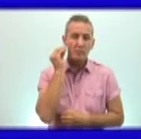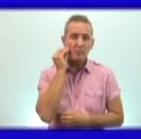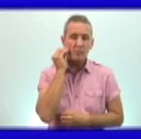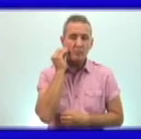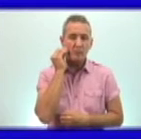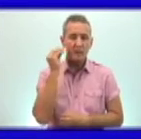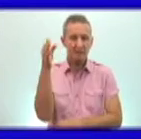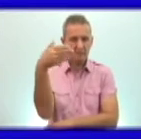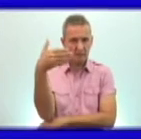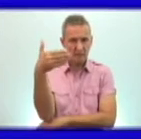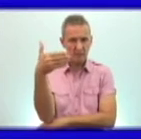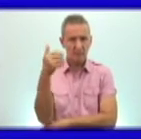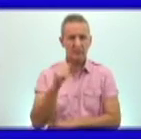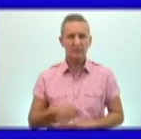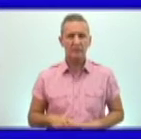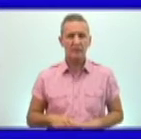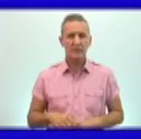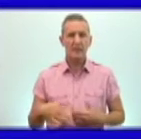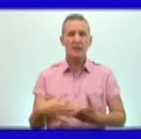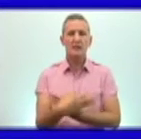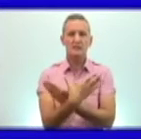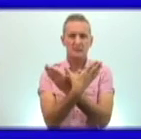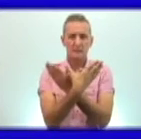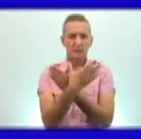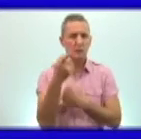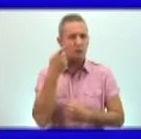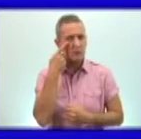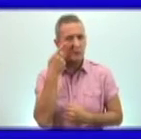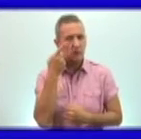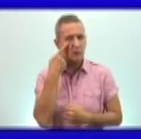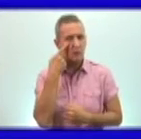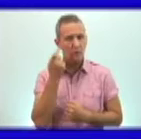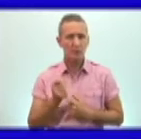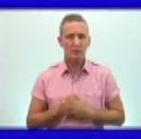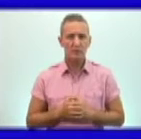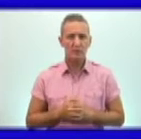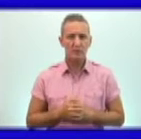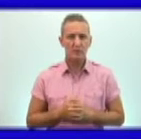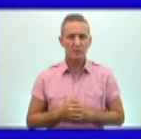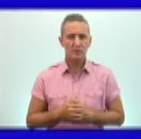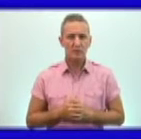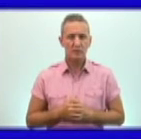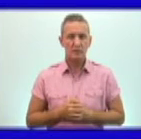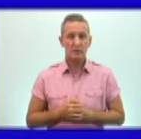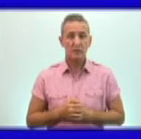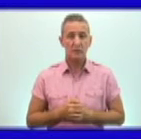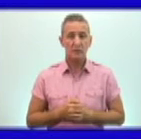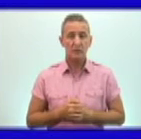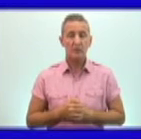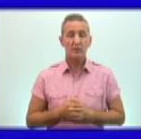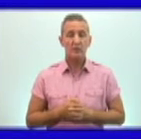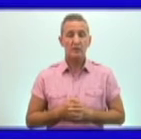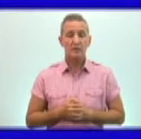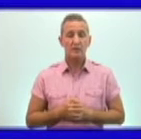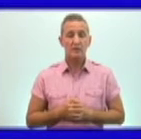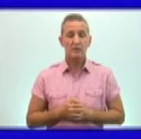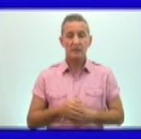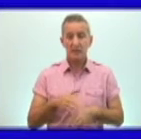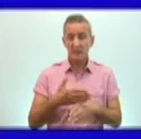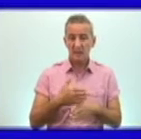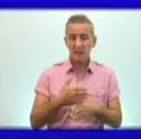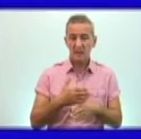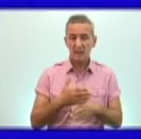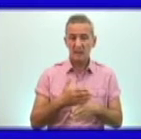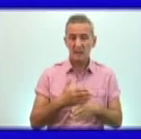patriota sobre el símbolo que reconoce, sobre el símbolo que es también sangre de sí mismo. Y por lo tanto, vean la diferencia en